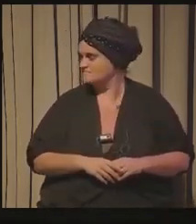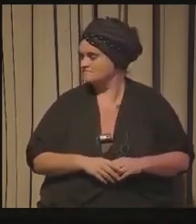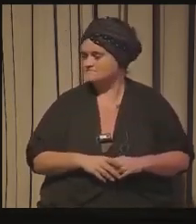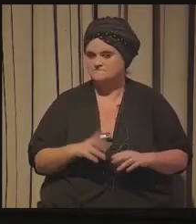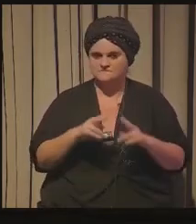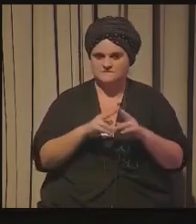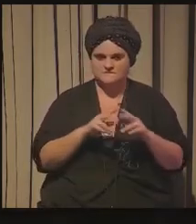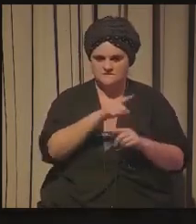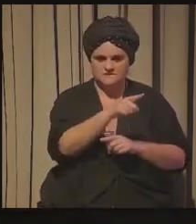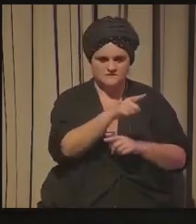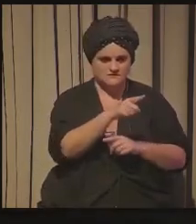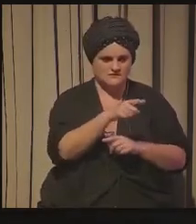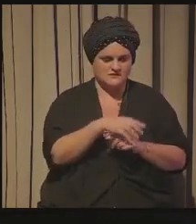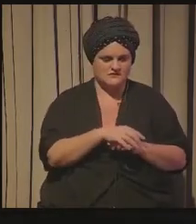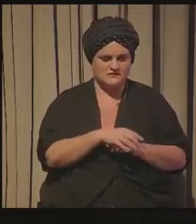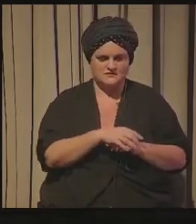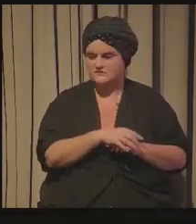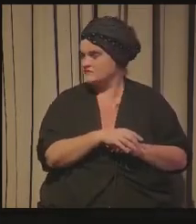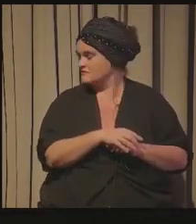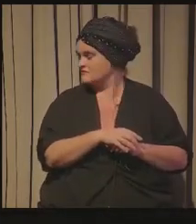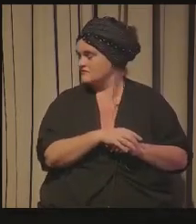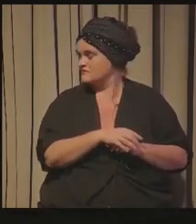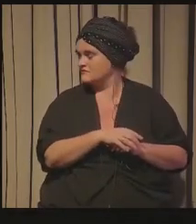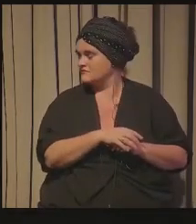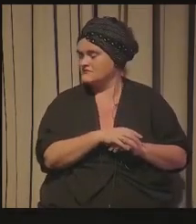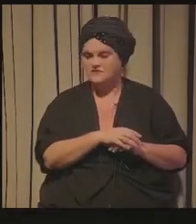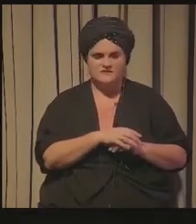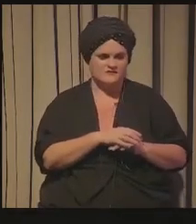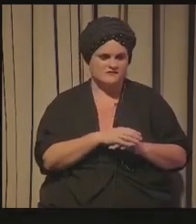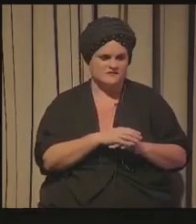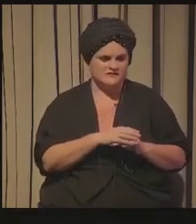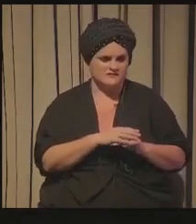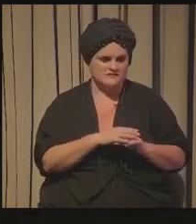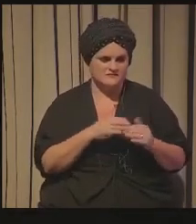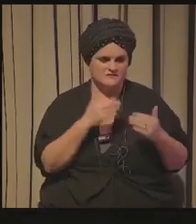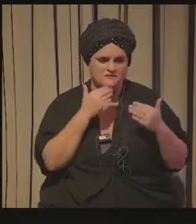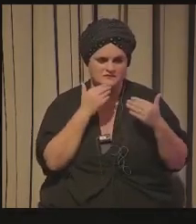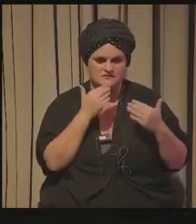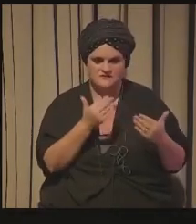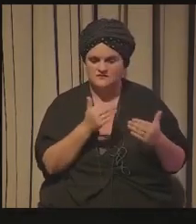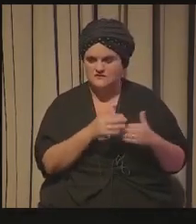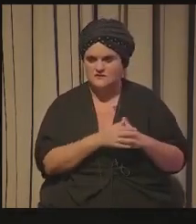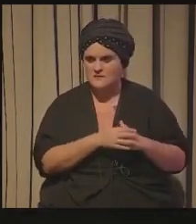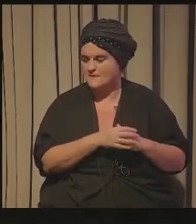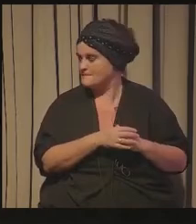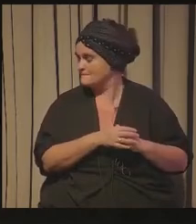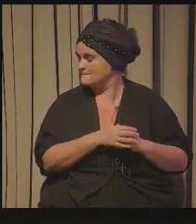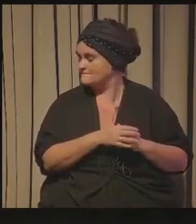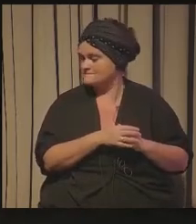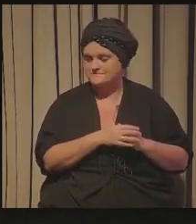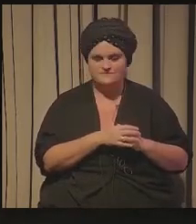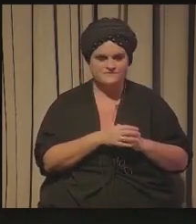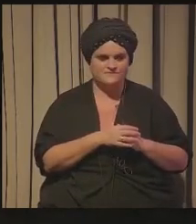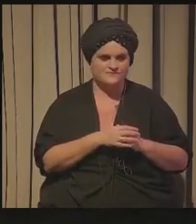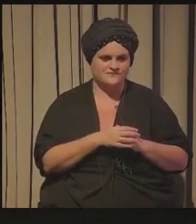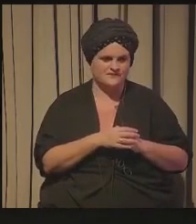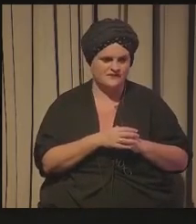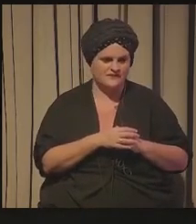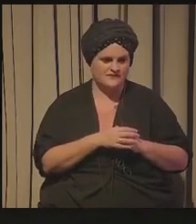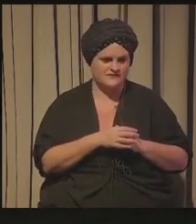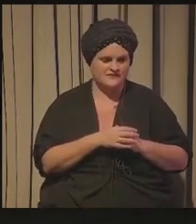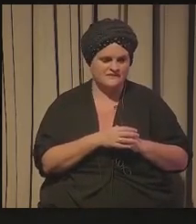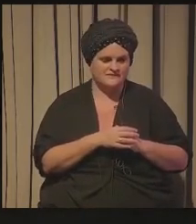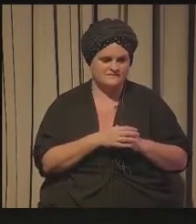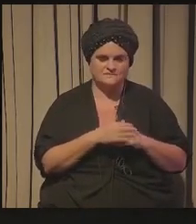Una pregunta por ahí atrás de la sala. Bueno, Ana, pues nada, muchísimas gracias. Me ha servido de inspiración la ponencia. Aquí estoy.